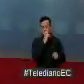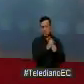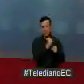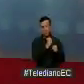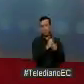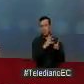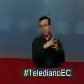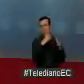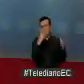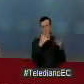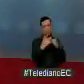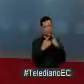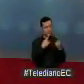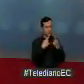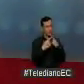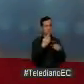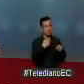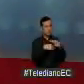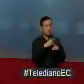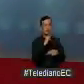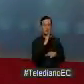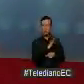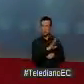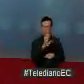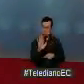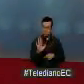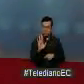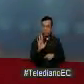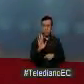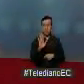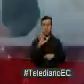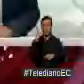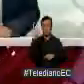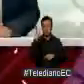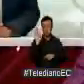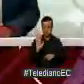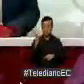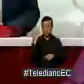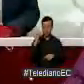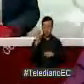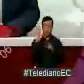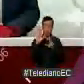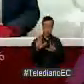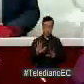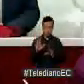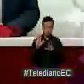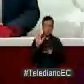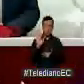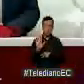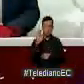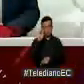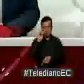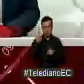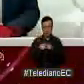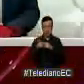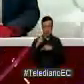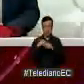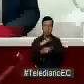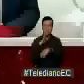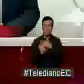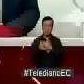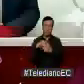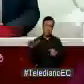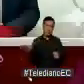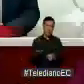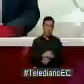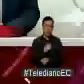buen tiempo en este acercamiento comercial con los Estados Unidos. Colombia, por ejemplo, lleva ya 8 años comercializando casi la